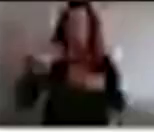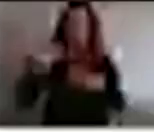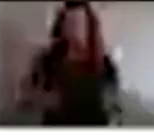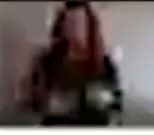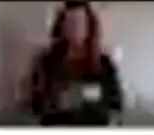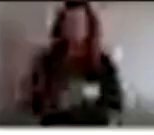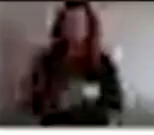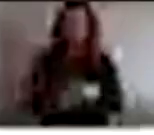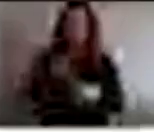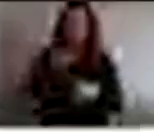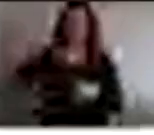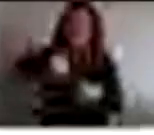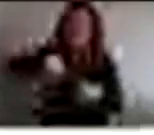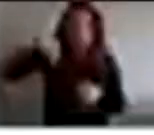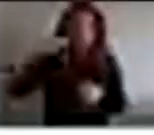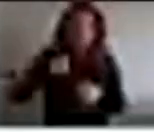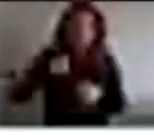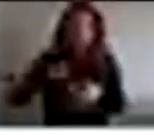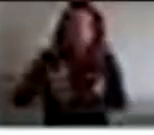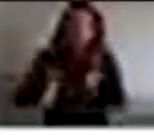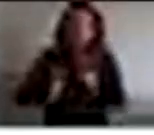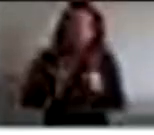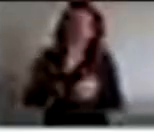que marcar el camino a seguir.